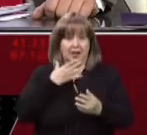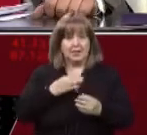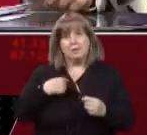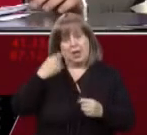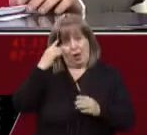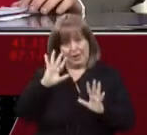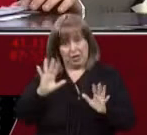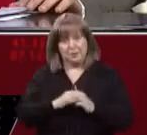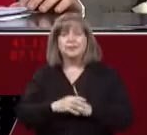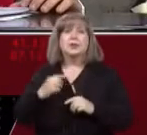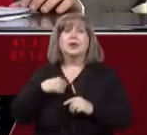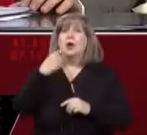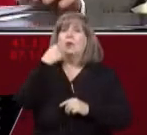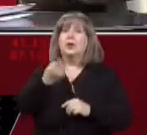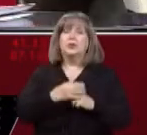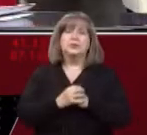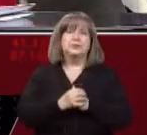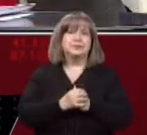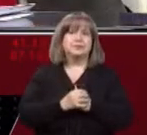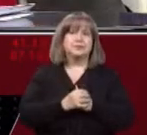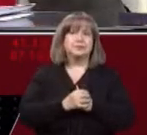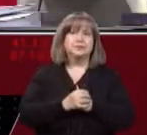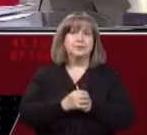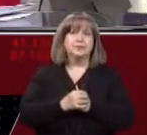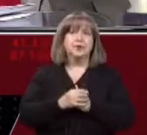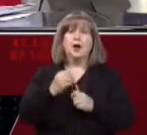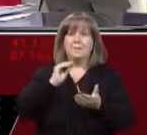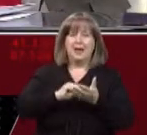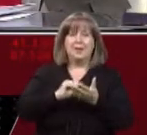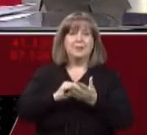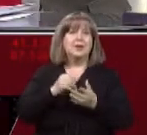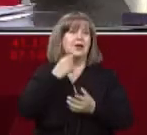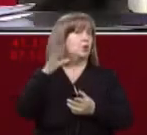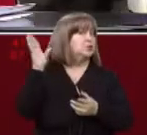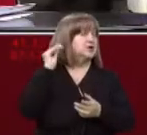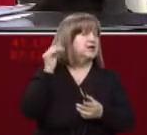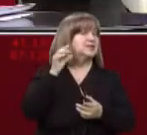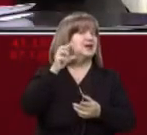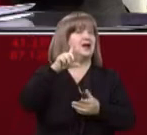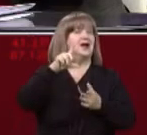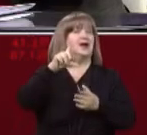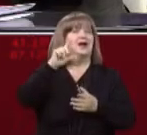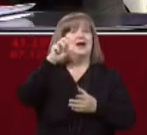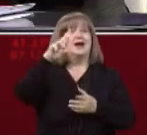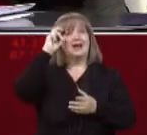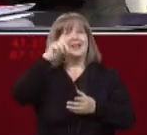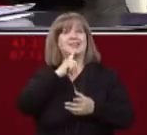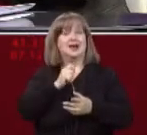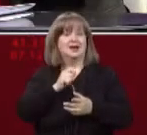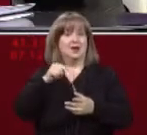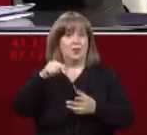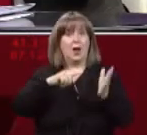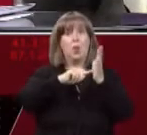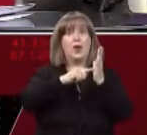Le cambiamos levemente de tema. Si le parece, y tiene un segundo, queremos que escuche lo que decía hoy Horacio Rodríguez Larreta, porque habló con la edición